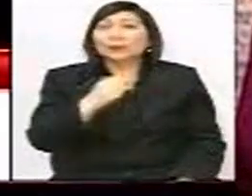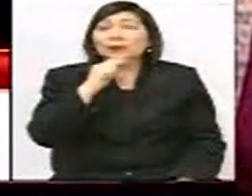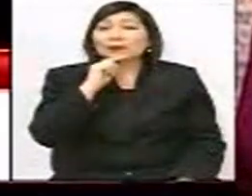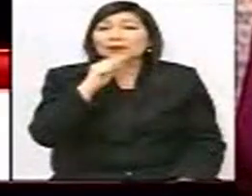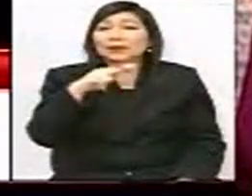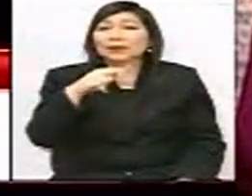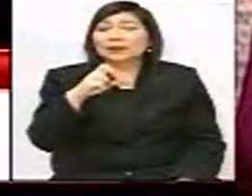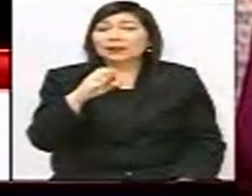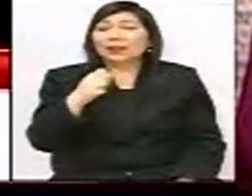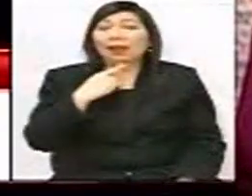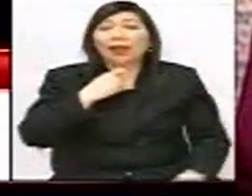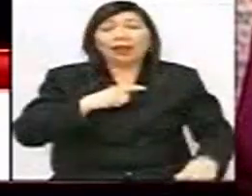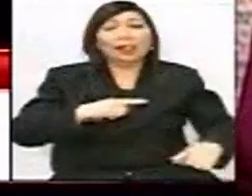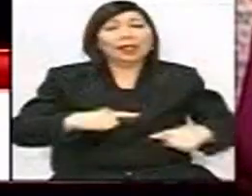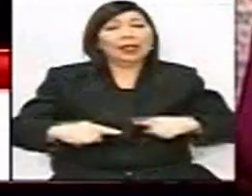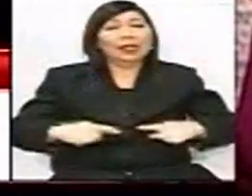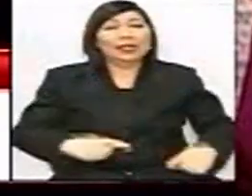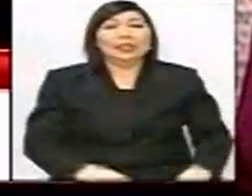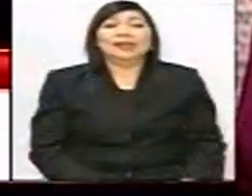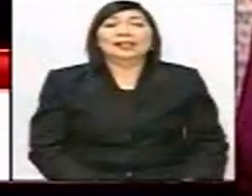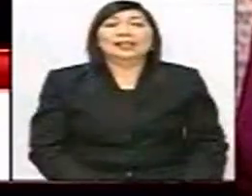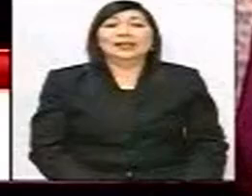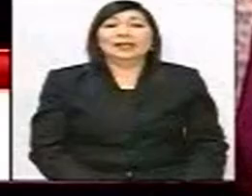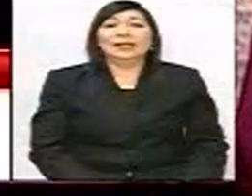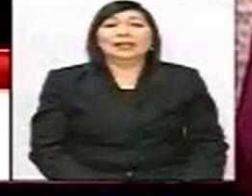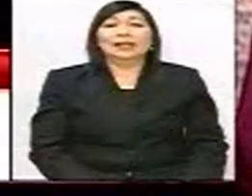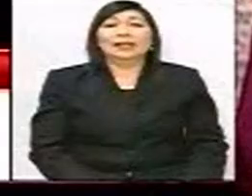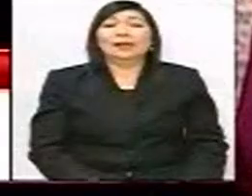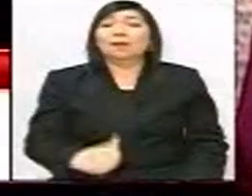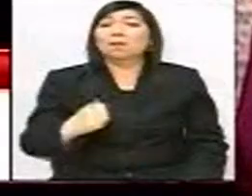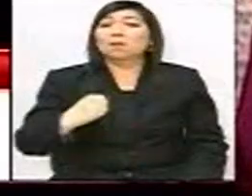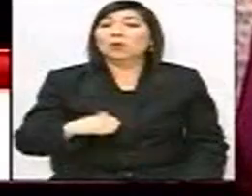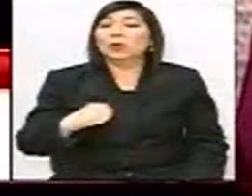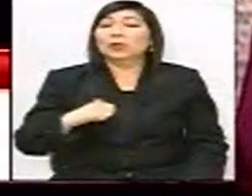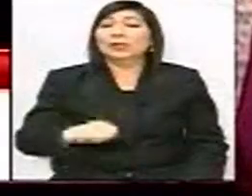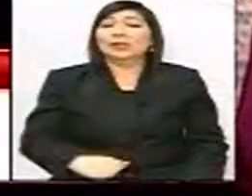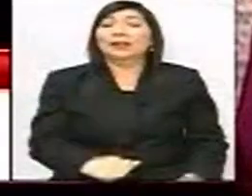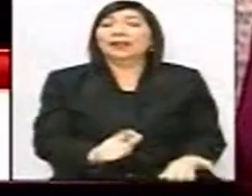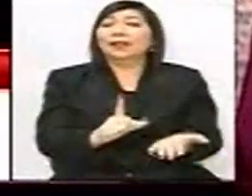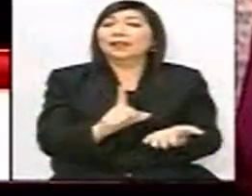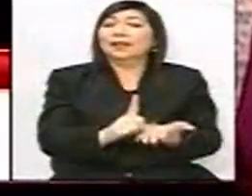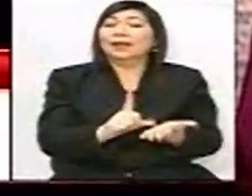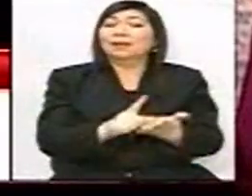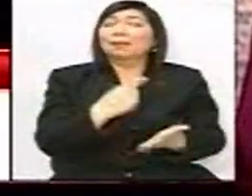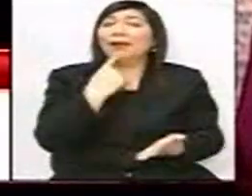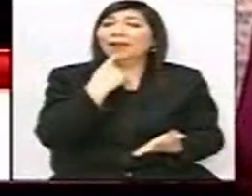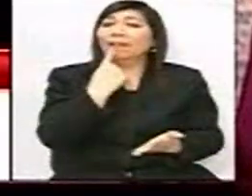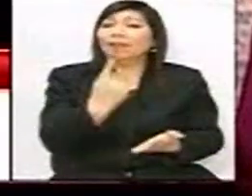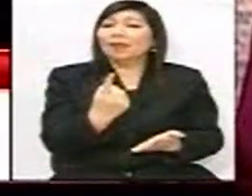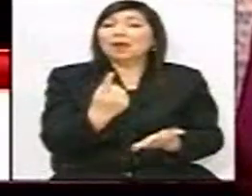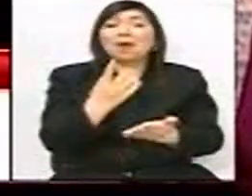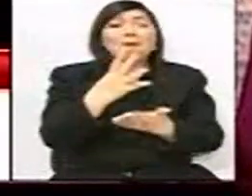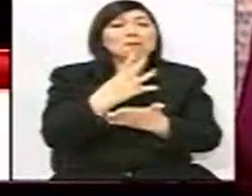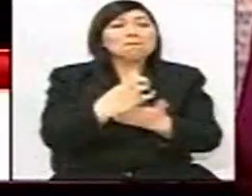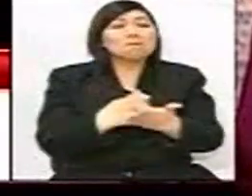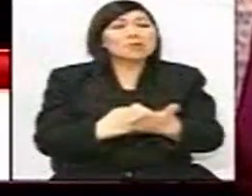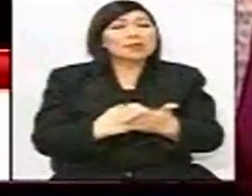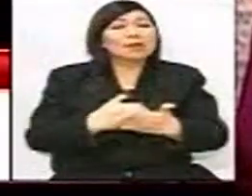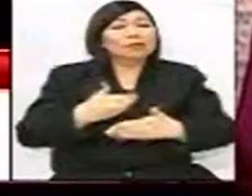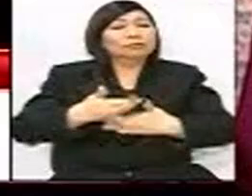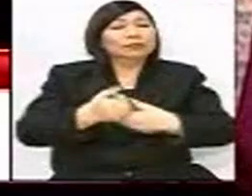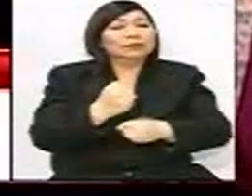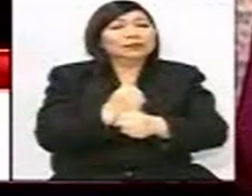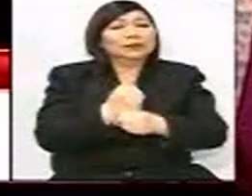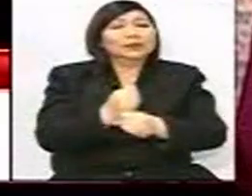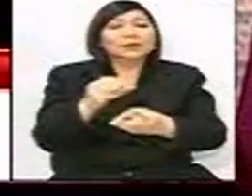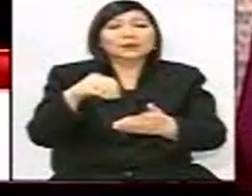Giselle Segarra, que fue gerente del municipio metropolitano de Lima, dice que había un mínimo avance de obras y